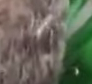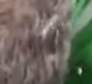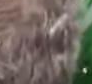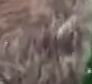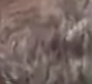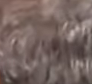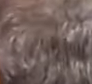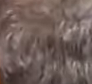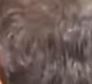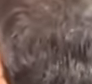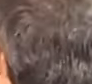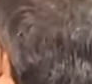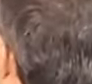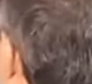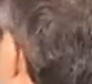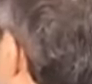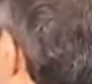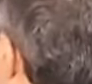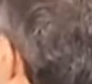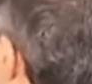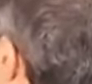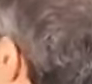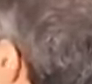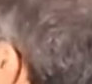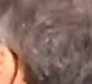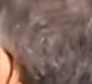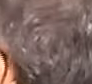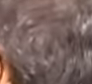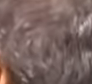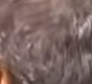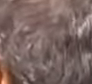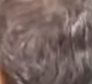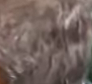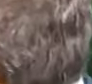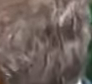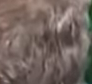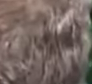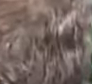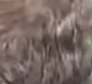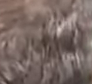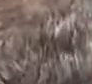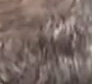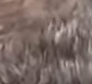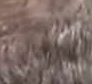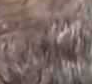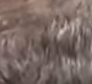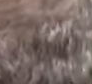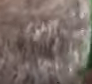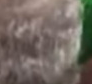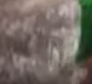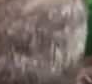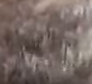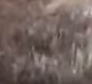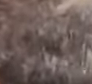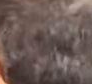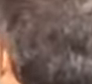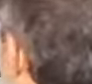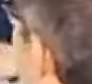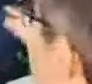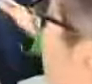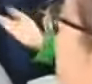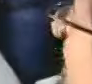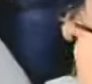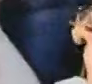medio de hojas de ruta, como lo que ocurrió el día de ayer. También podemos